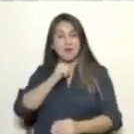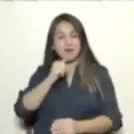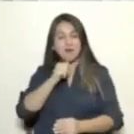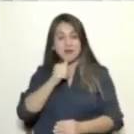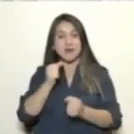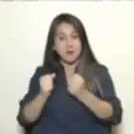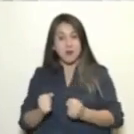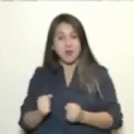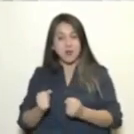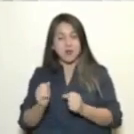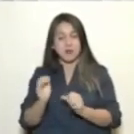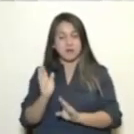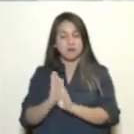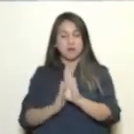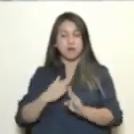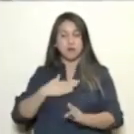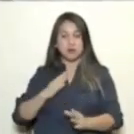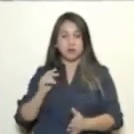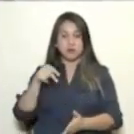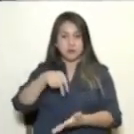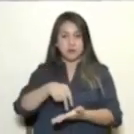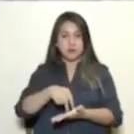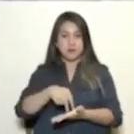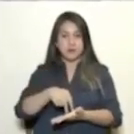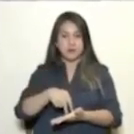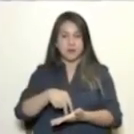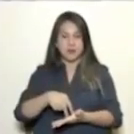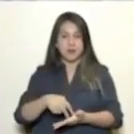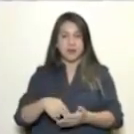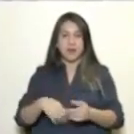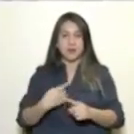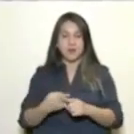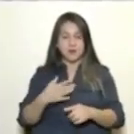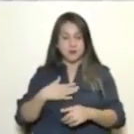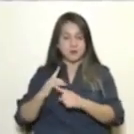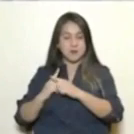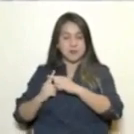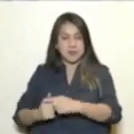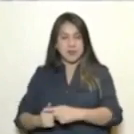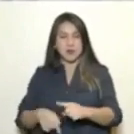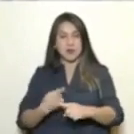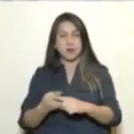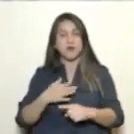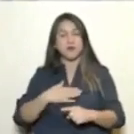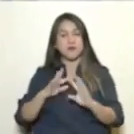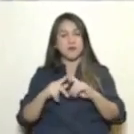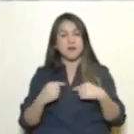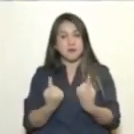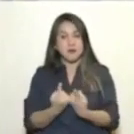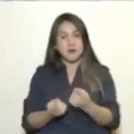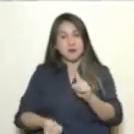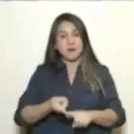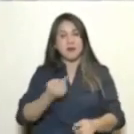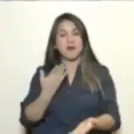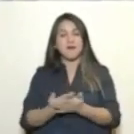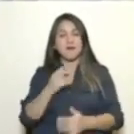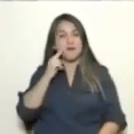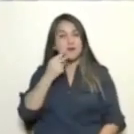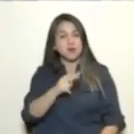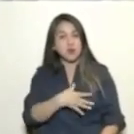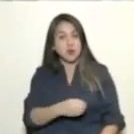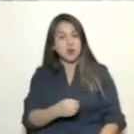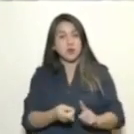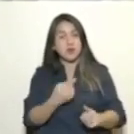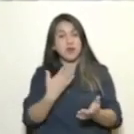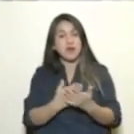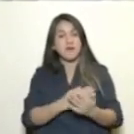y que él se puso de pie por su mérito y su familia. Y por primera vez vio que su hijo a lo mejor podía llegar